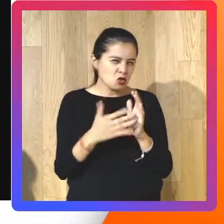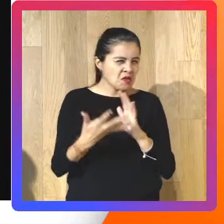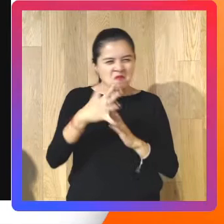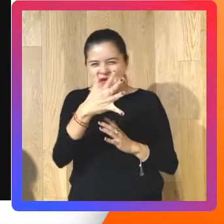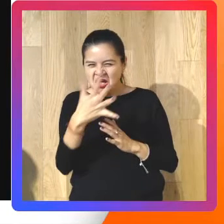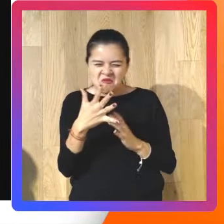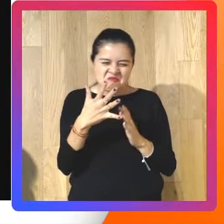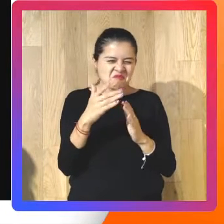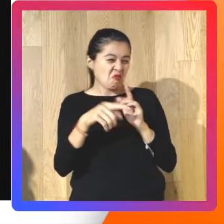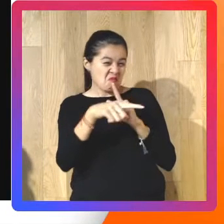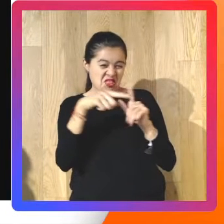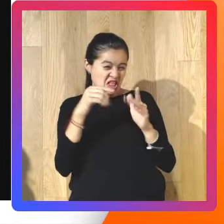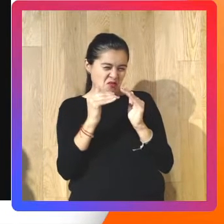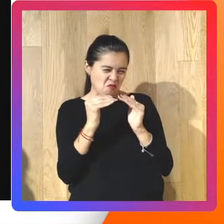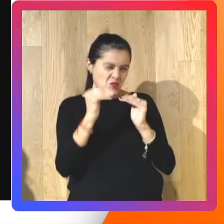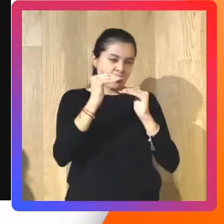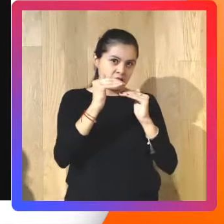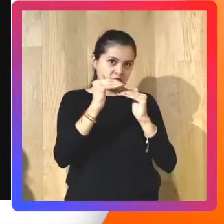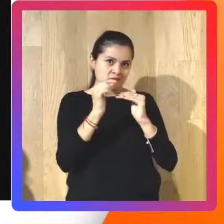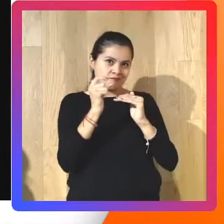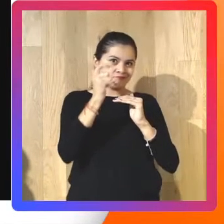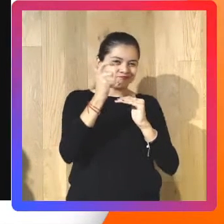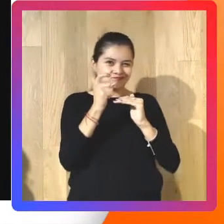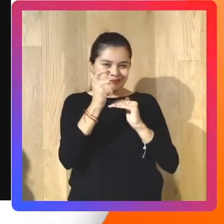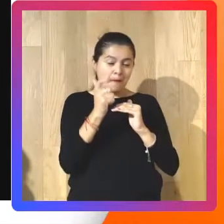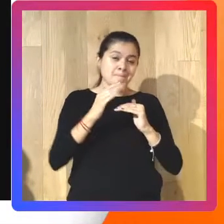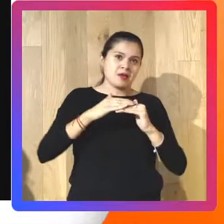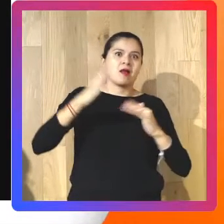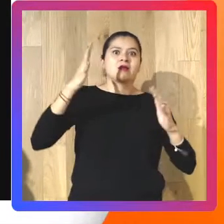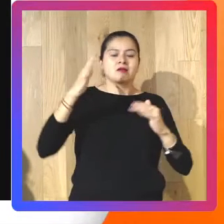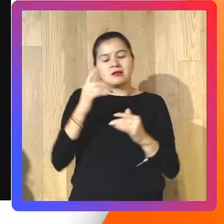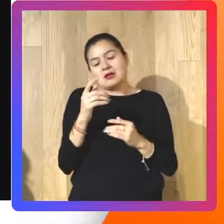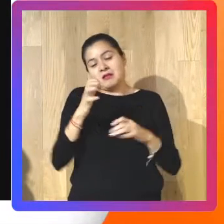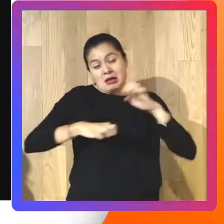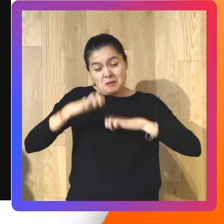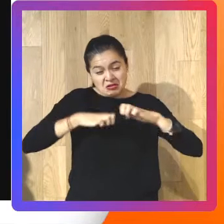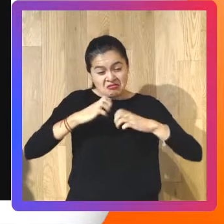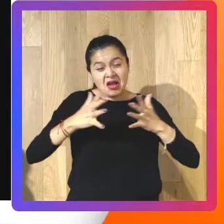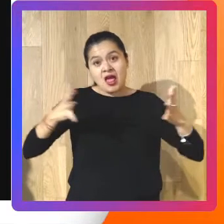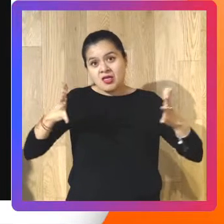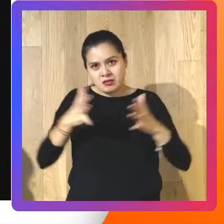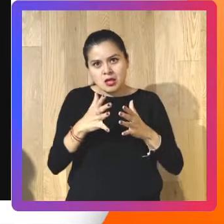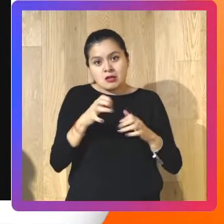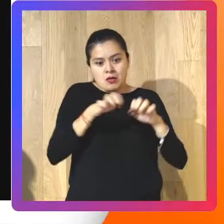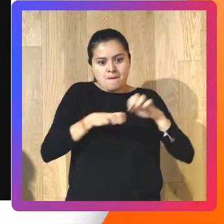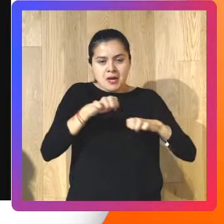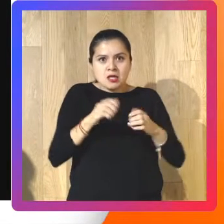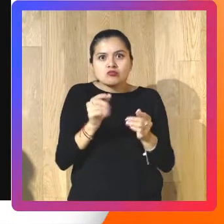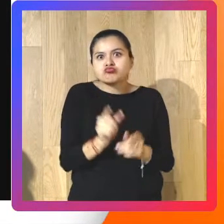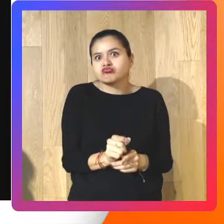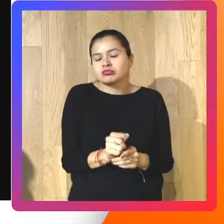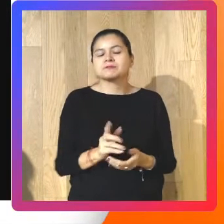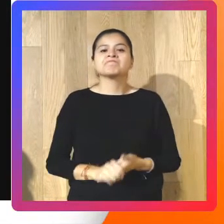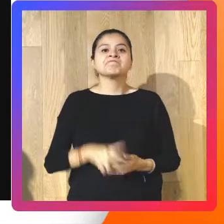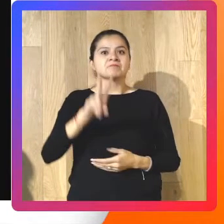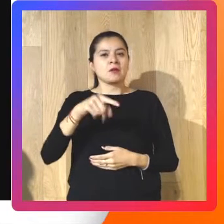la mitad están en empresas grandes y medianas. Entonces, tenemos que ayudarles a las pequeñas y micro, pero yo digo